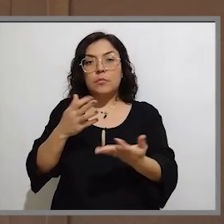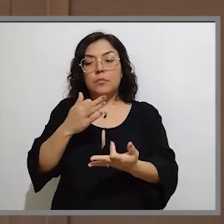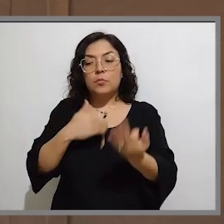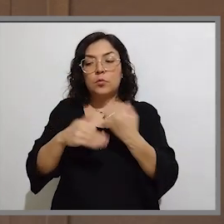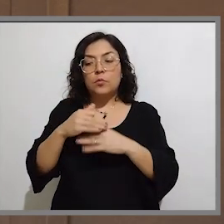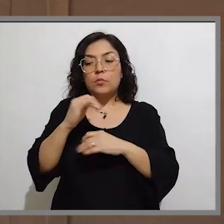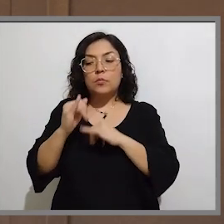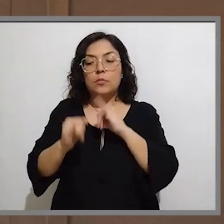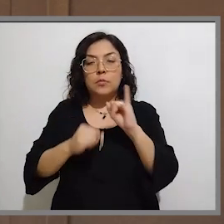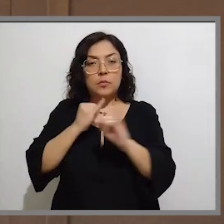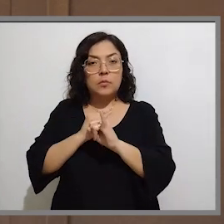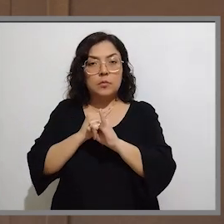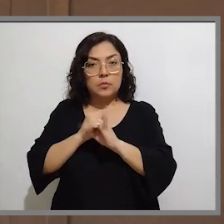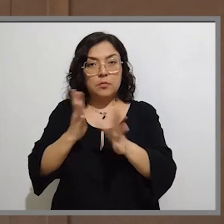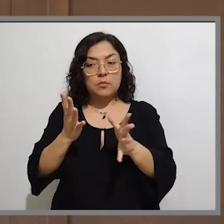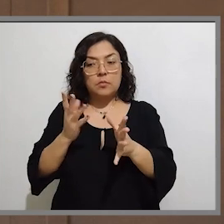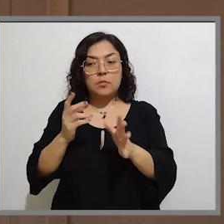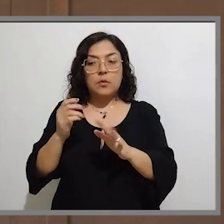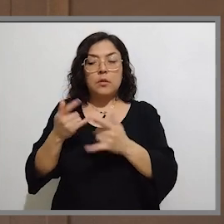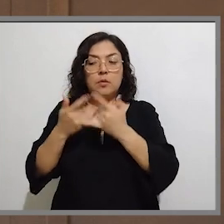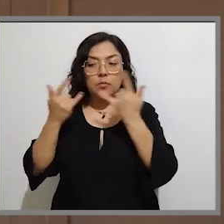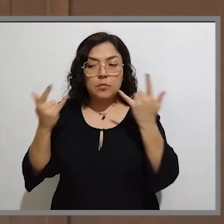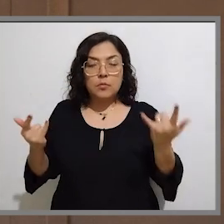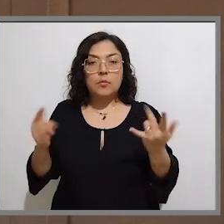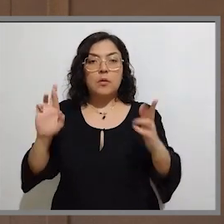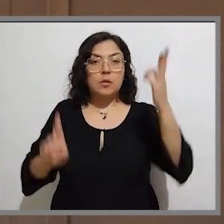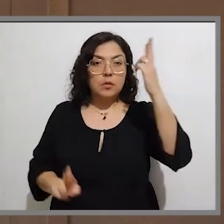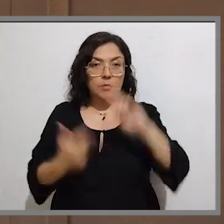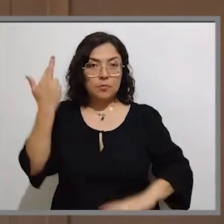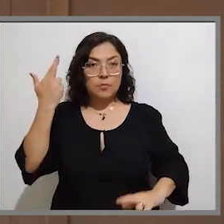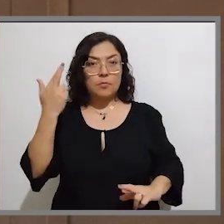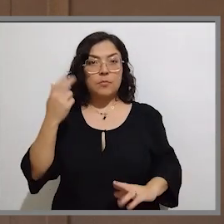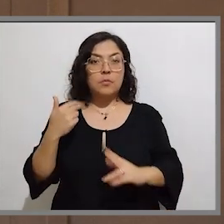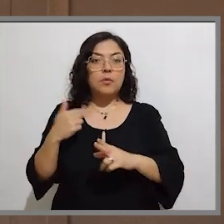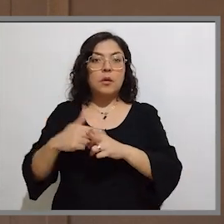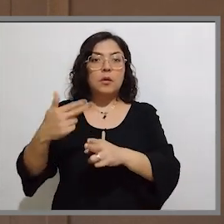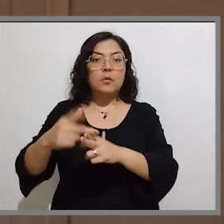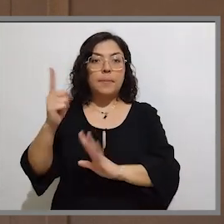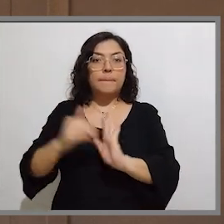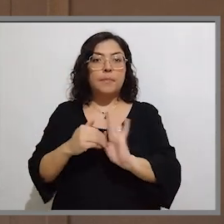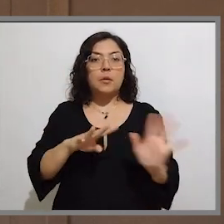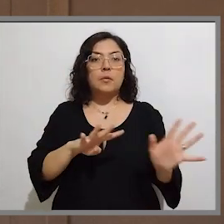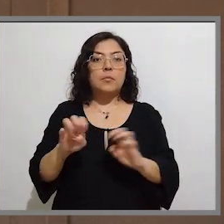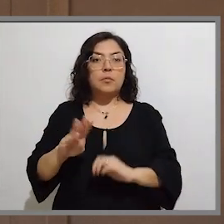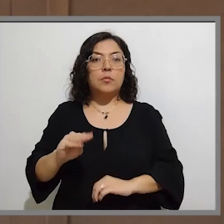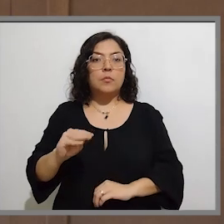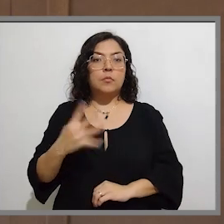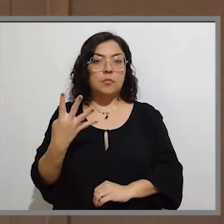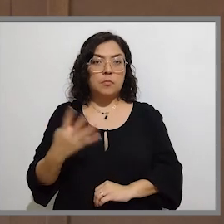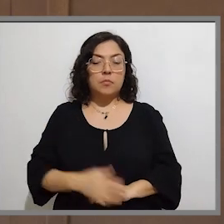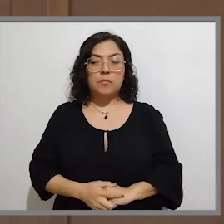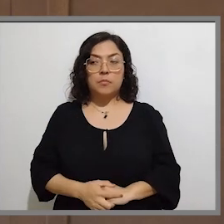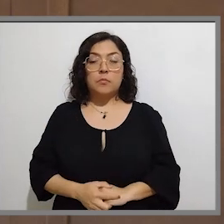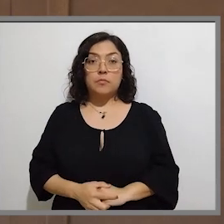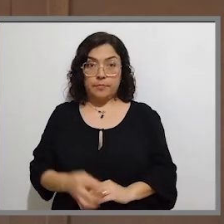su historia desde la Revolución hasta 1994. Esta obra que aquí le estamos presentando para que los que nos ven por ahí